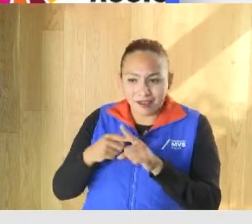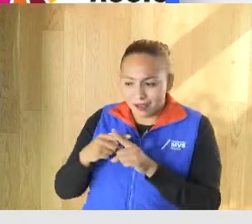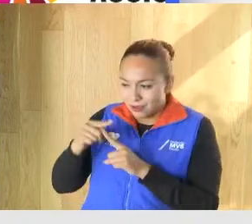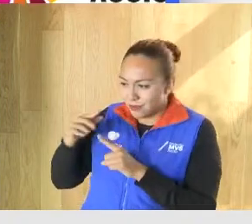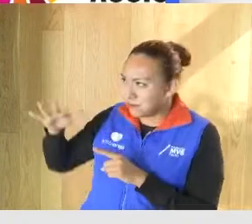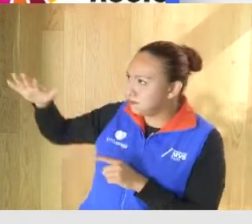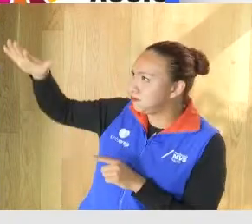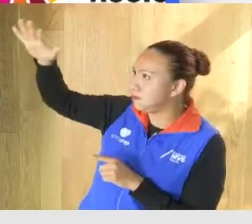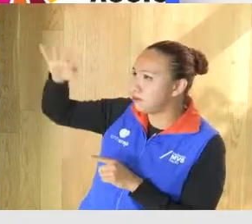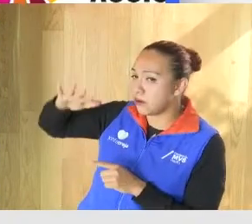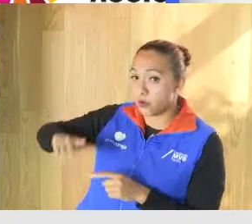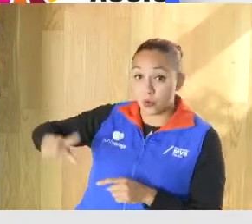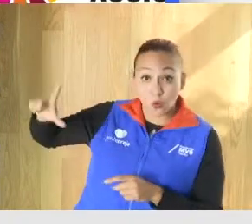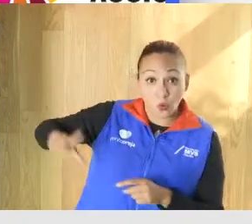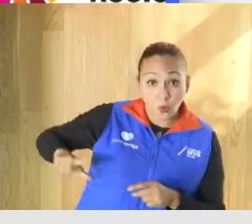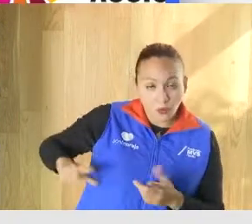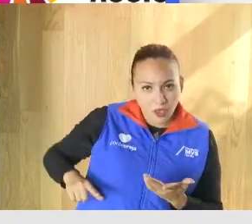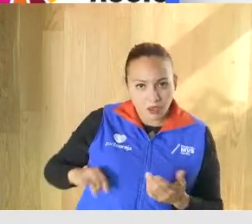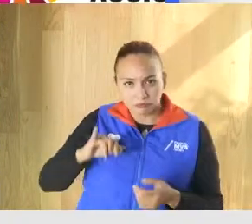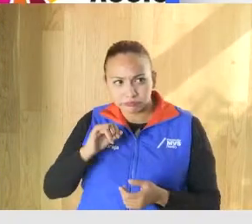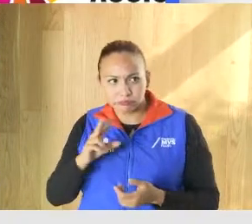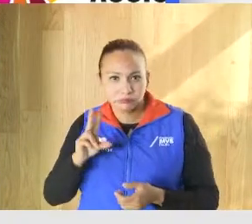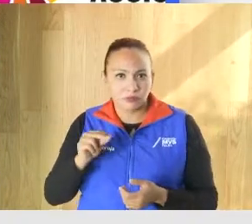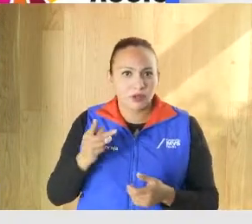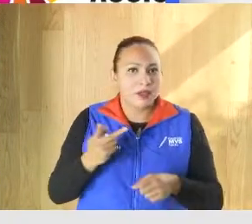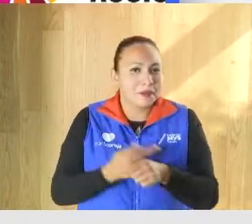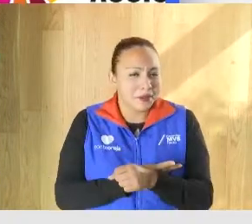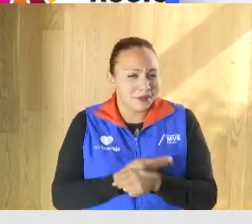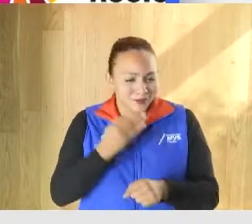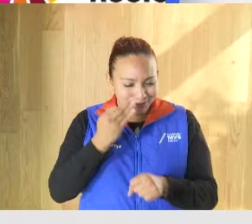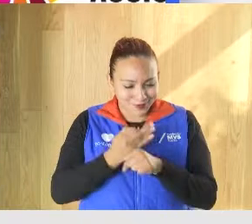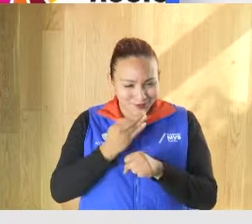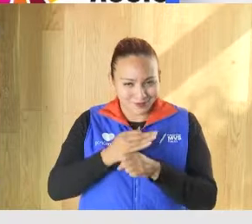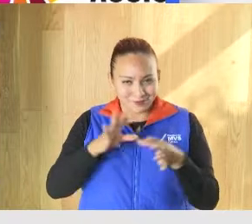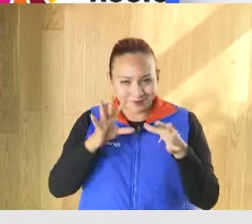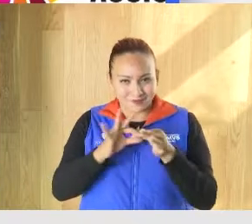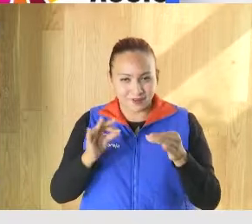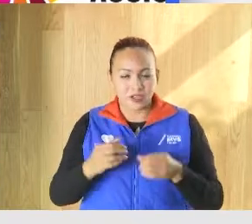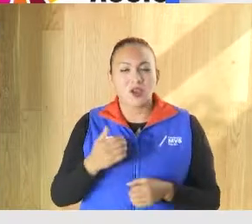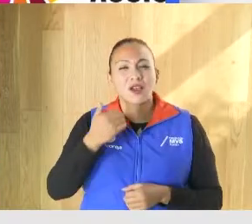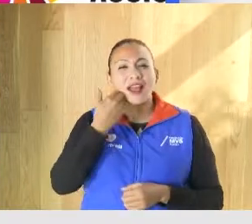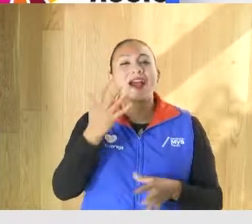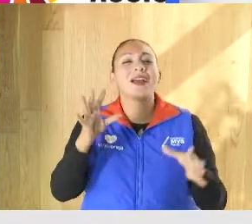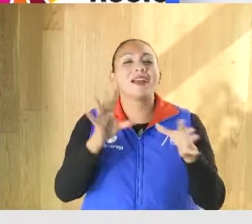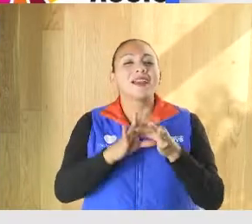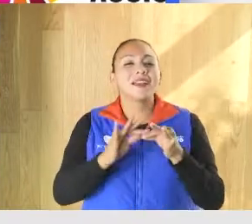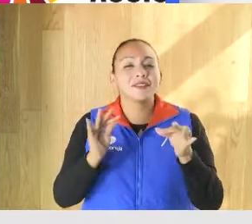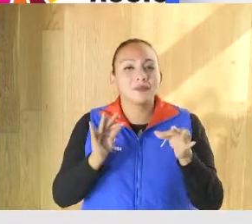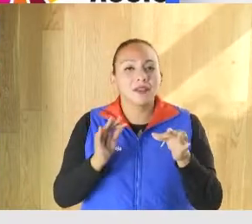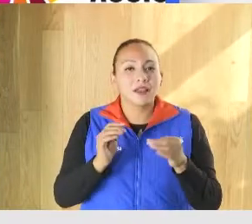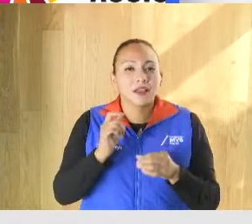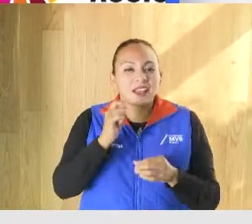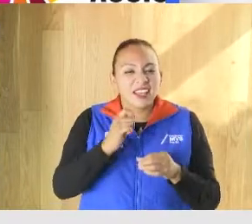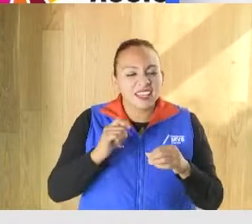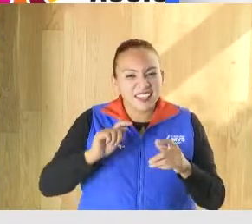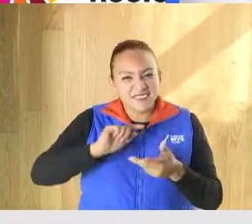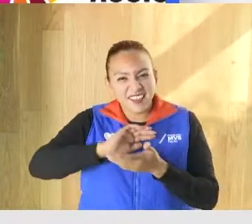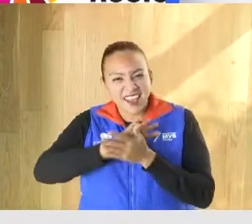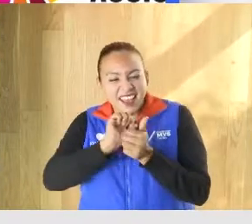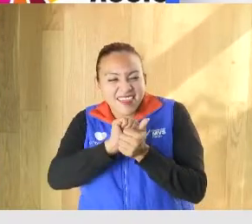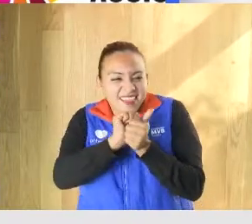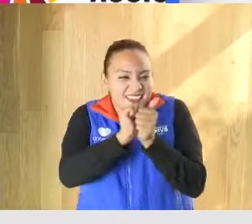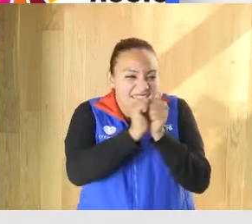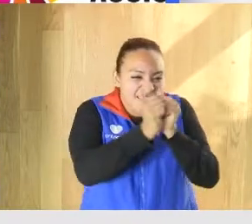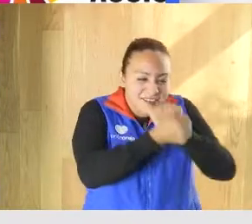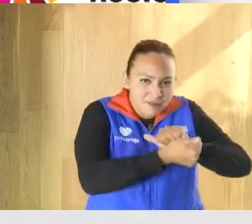de buen gobierno. Quería empezar poniendo las bases de la transformación. Fijaros que creo que estamos